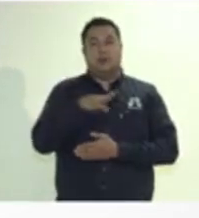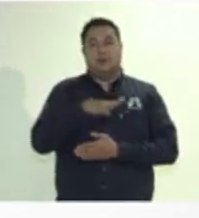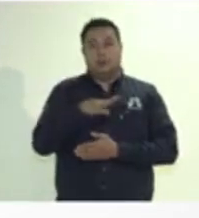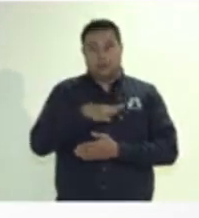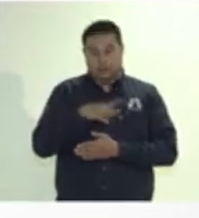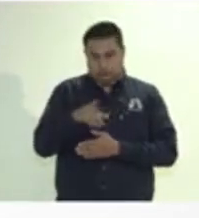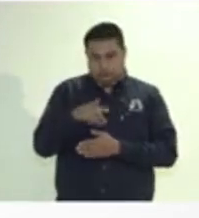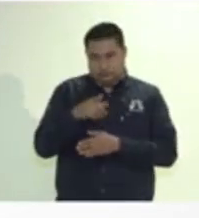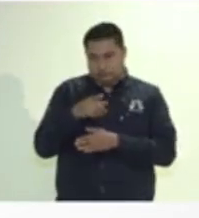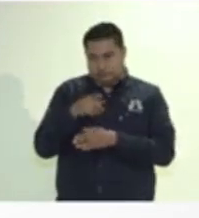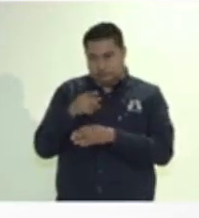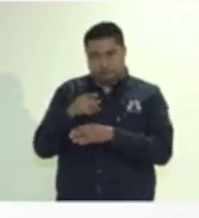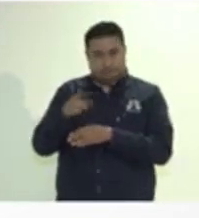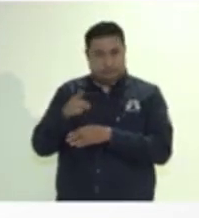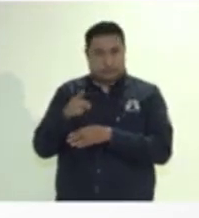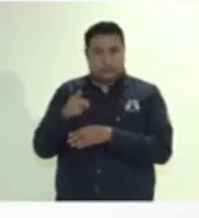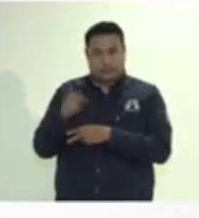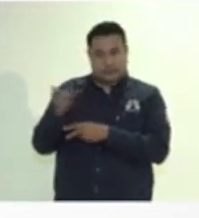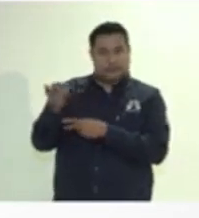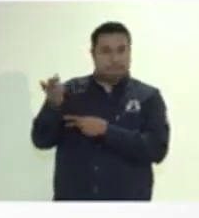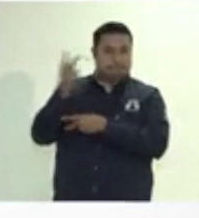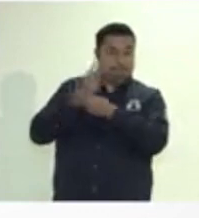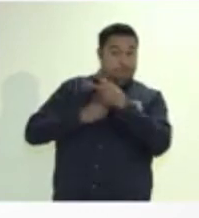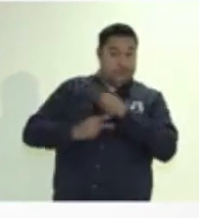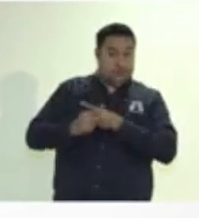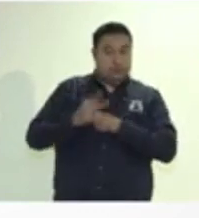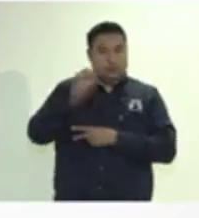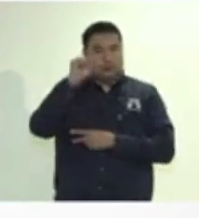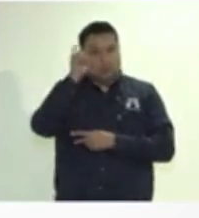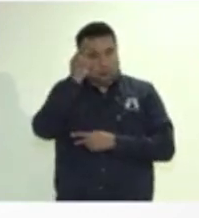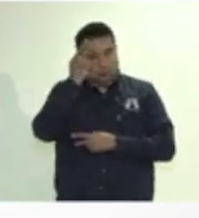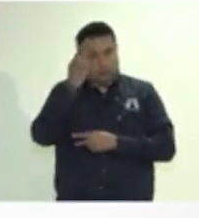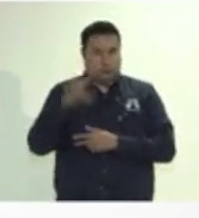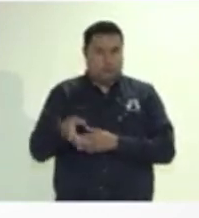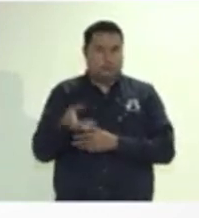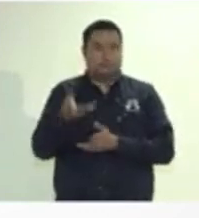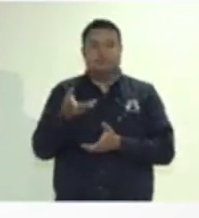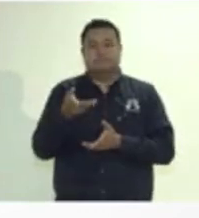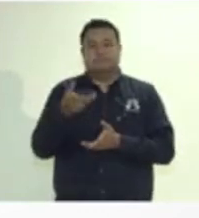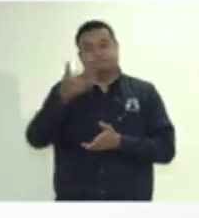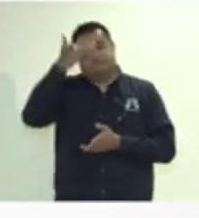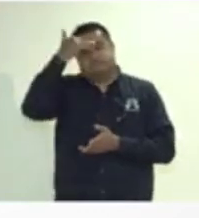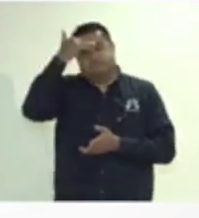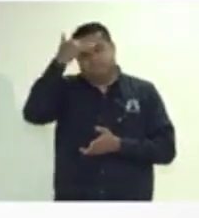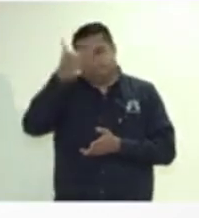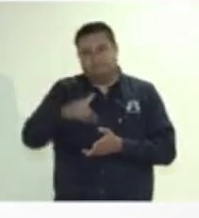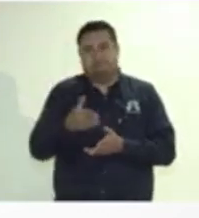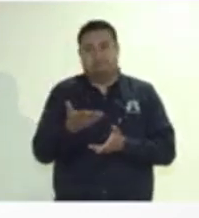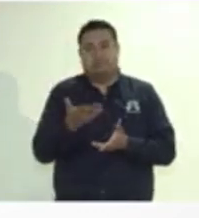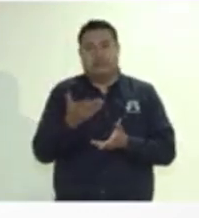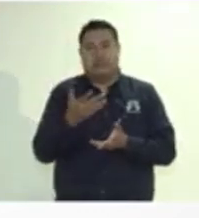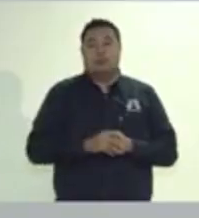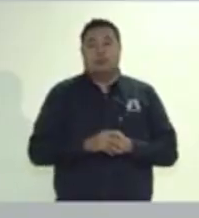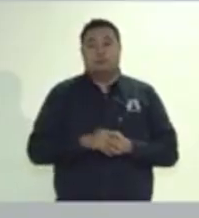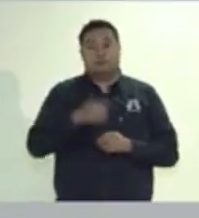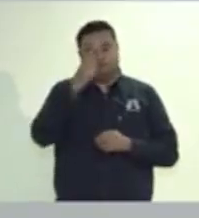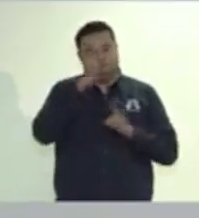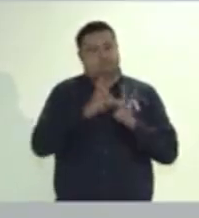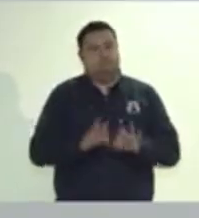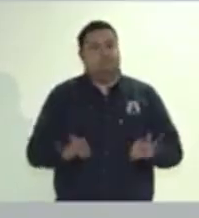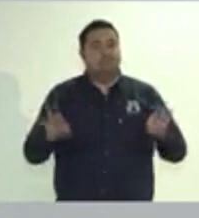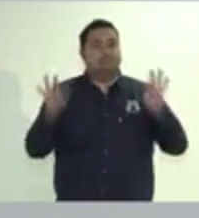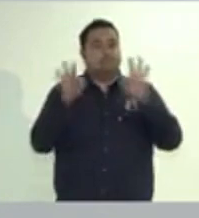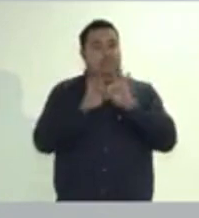como foráneo a san luís potosí sin embargo bueno sabemos que existe la posibilidad de la transmisión local el